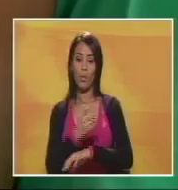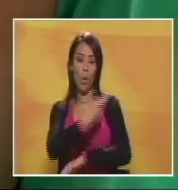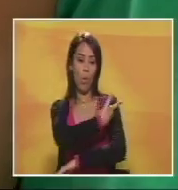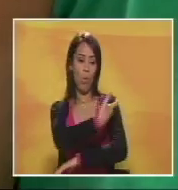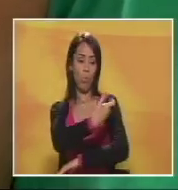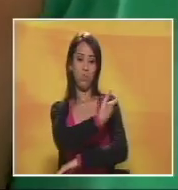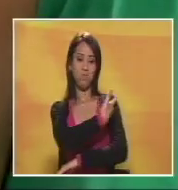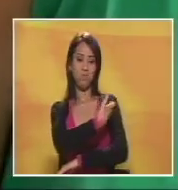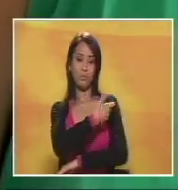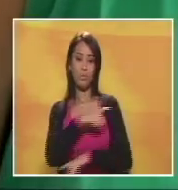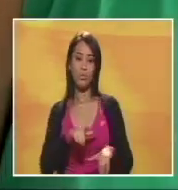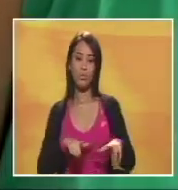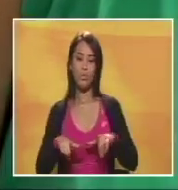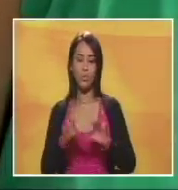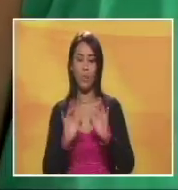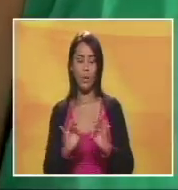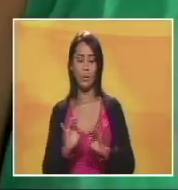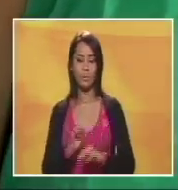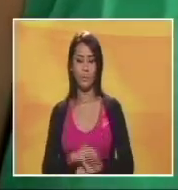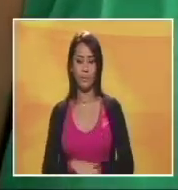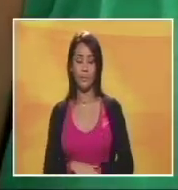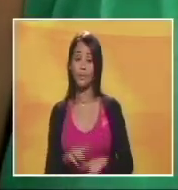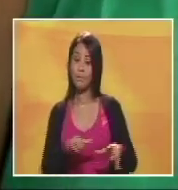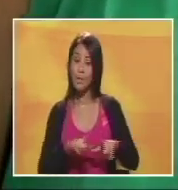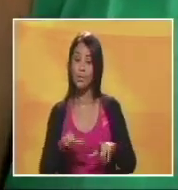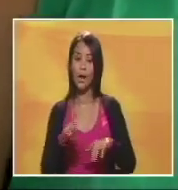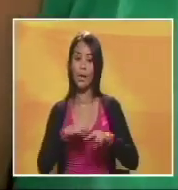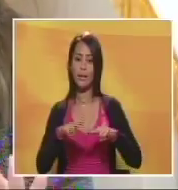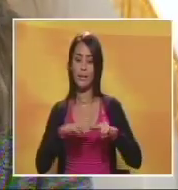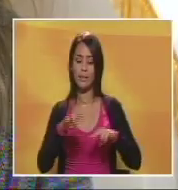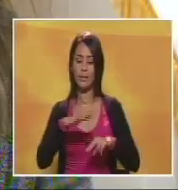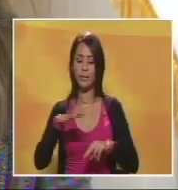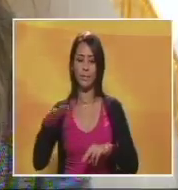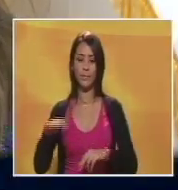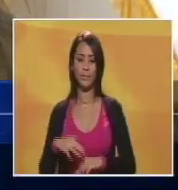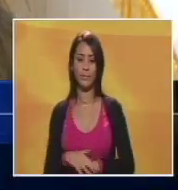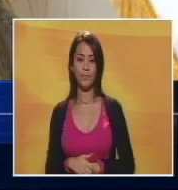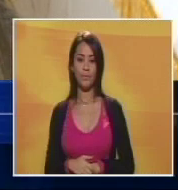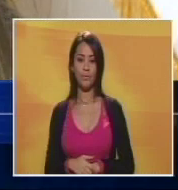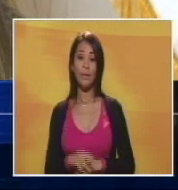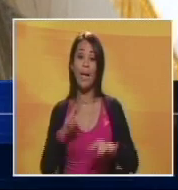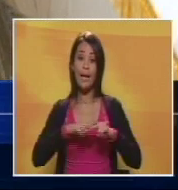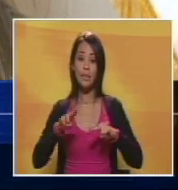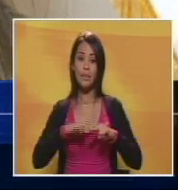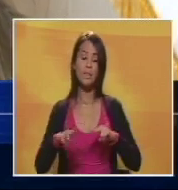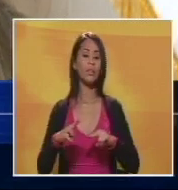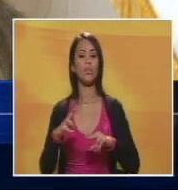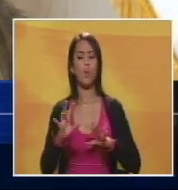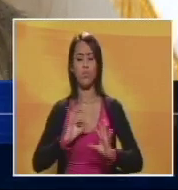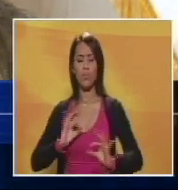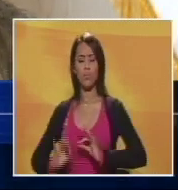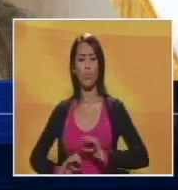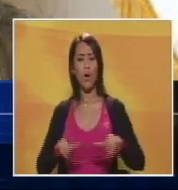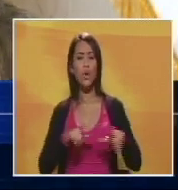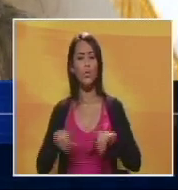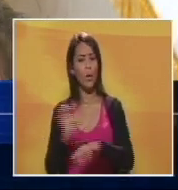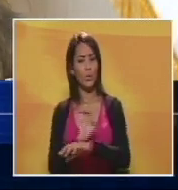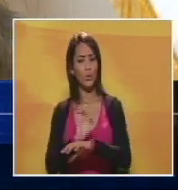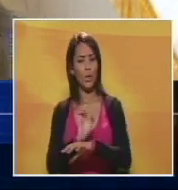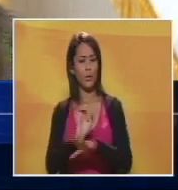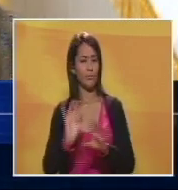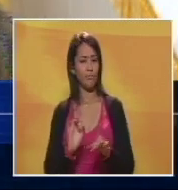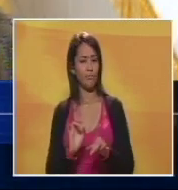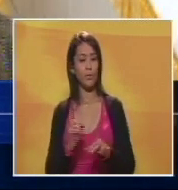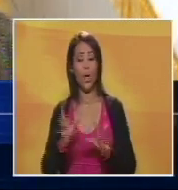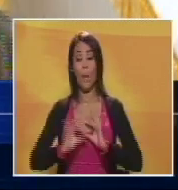vacunación en 1 kilómetro a la redonda del lugar donde estuvo el niño. No se contagió el niño en territorio ecuatoriano, esto que nos hace pensar que el